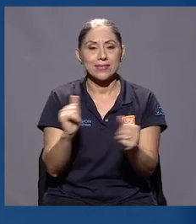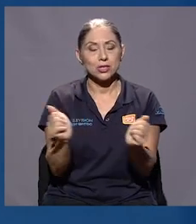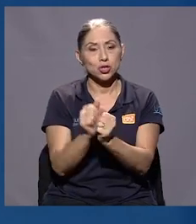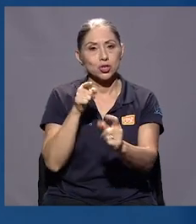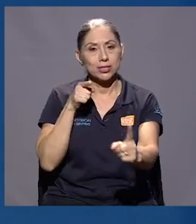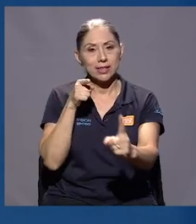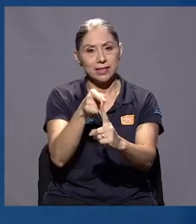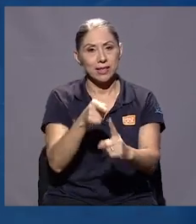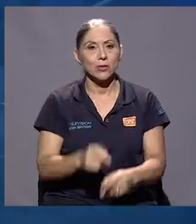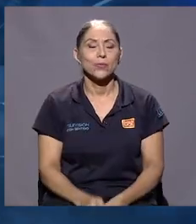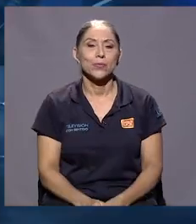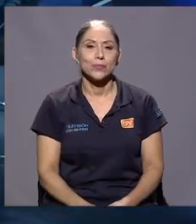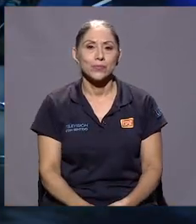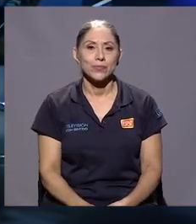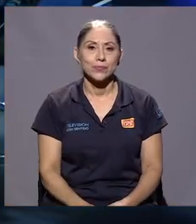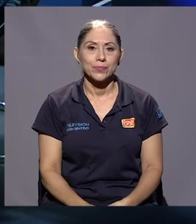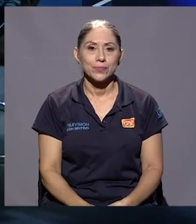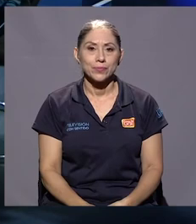con sentido